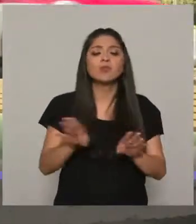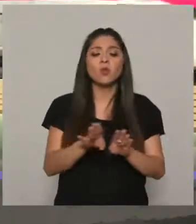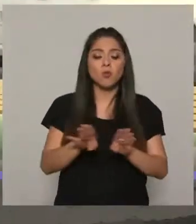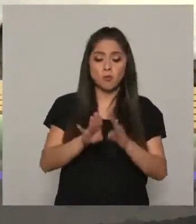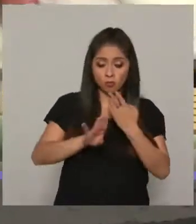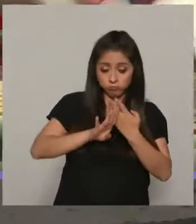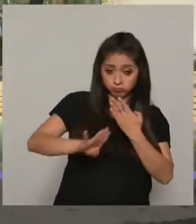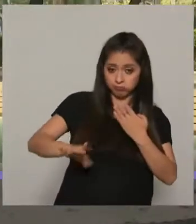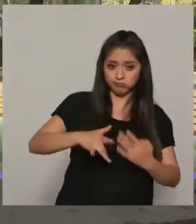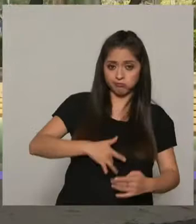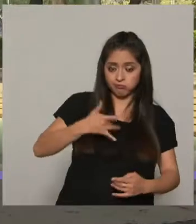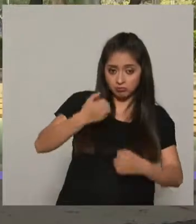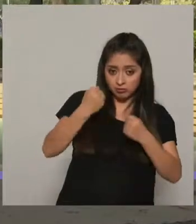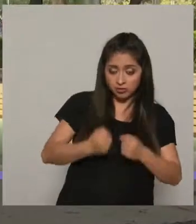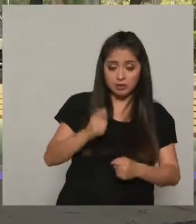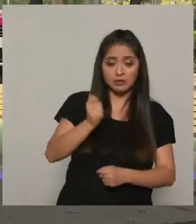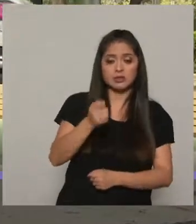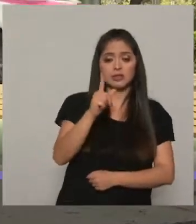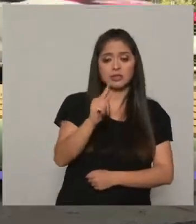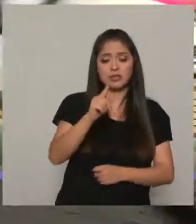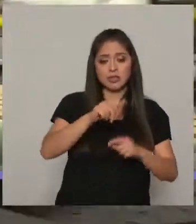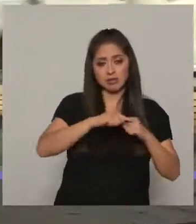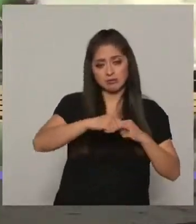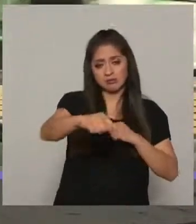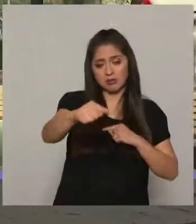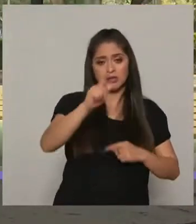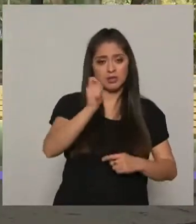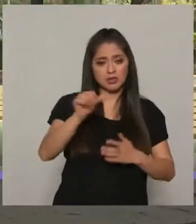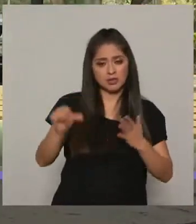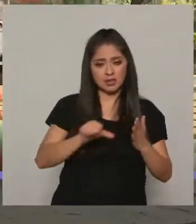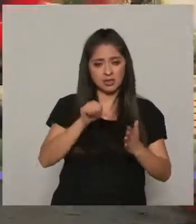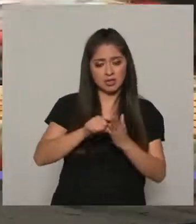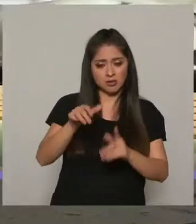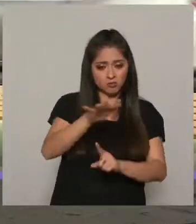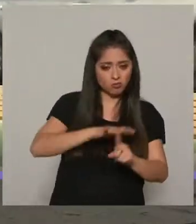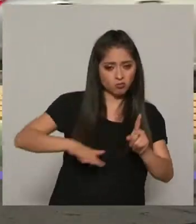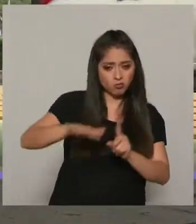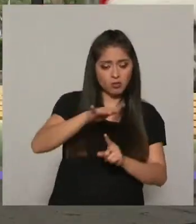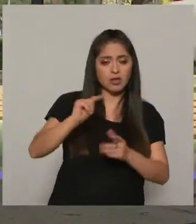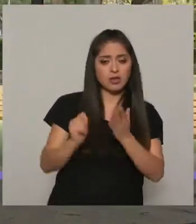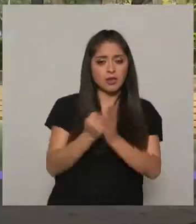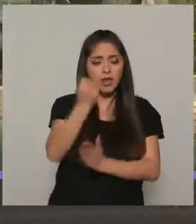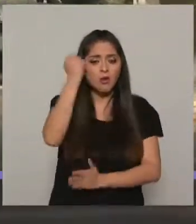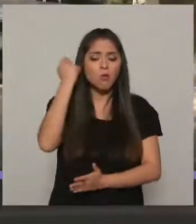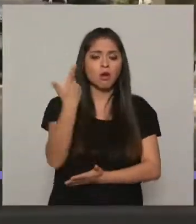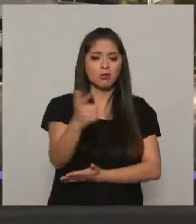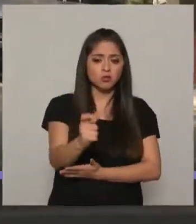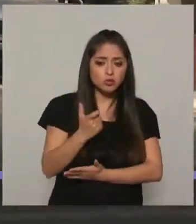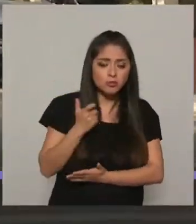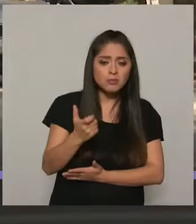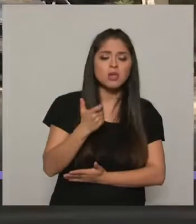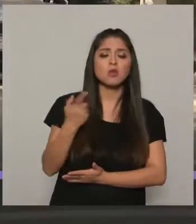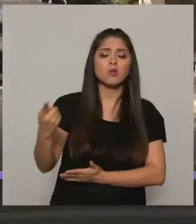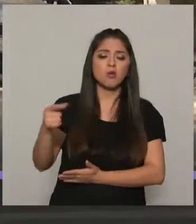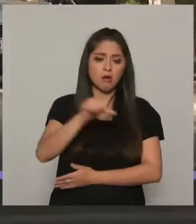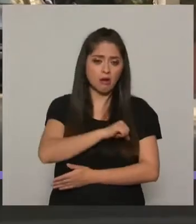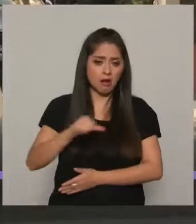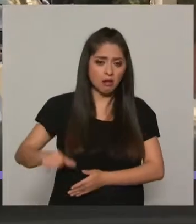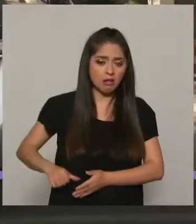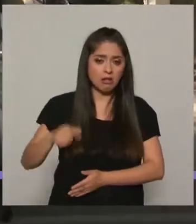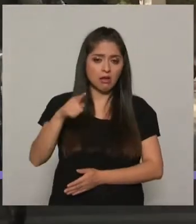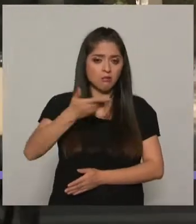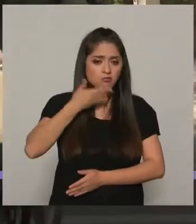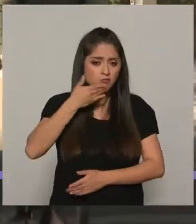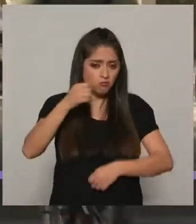infraestructura segura. Estamos haciendo 70 kilómetros tanto en la zona central como en la periferia, en Tláhuac, en Xochimilco, alcaldías tradicionalmente